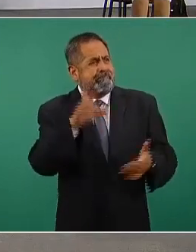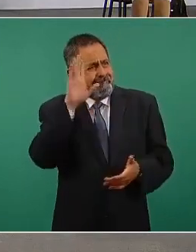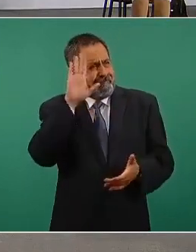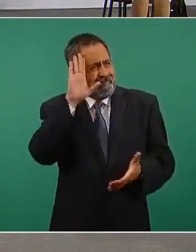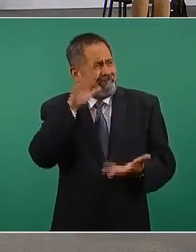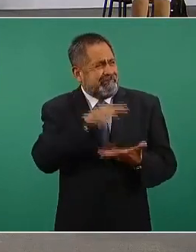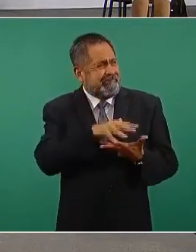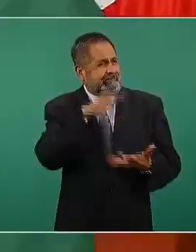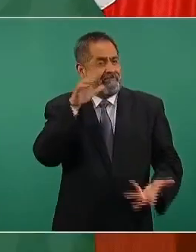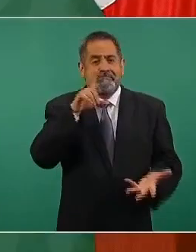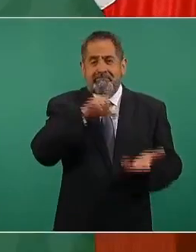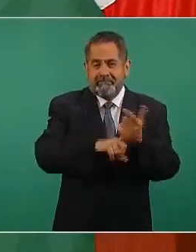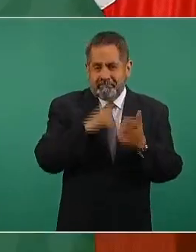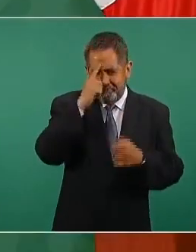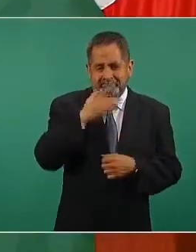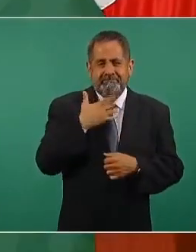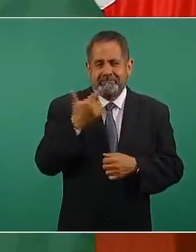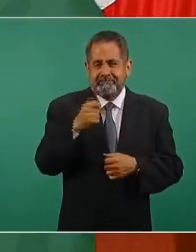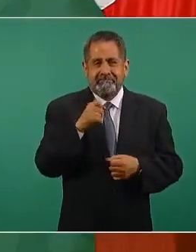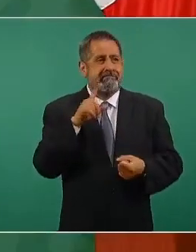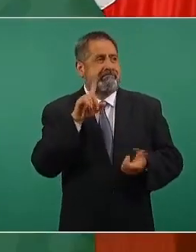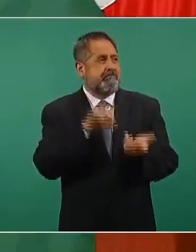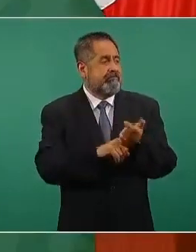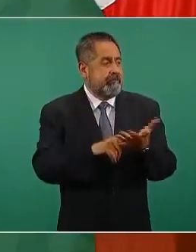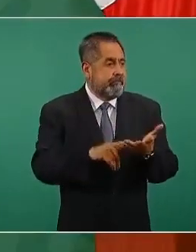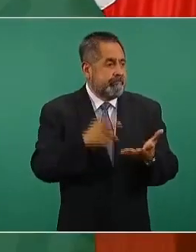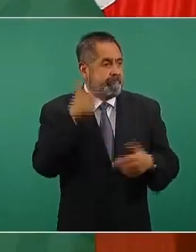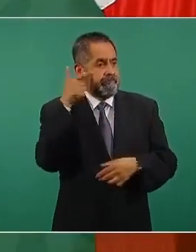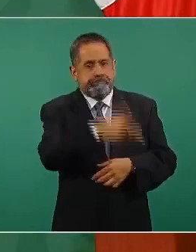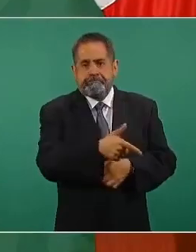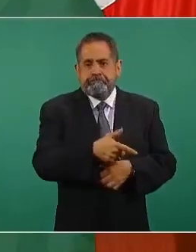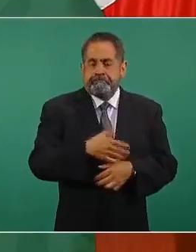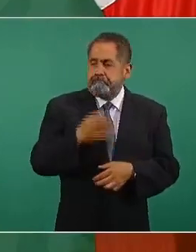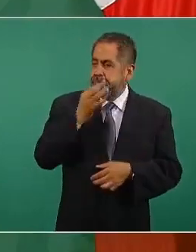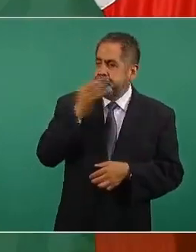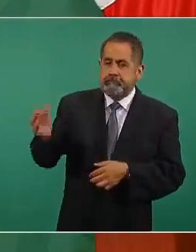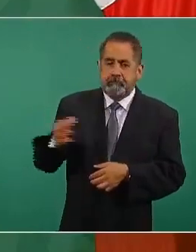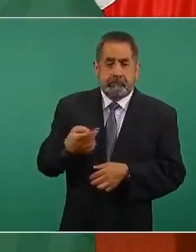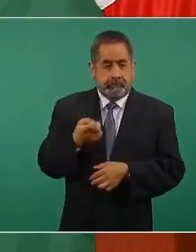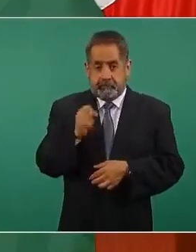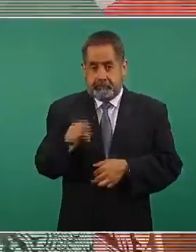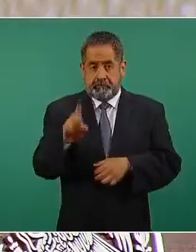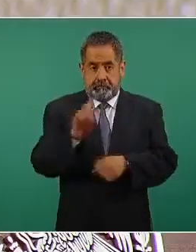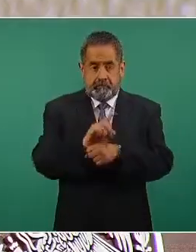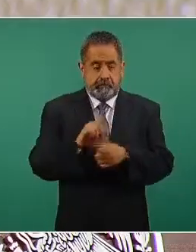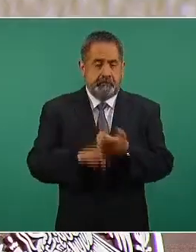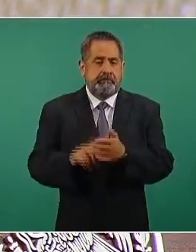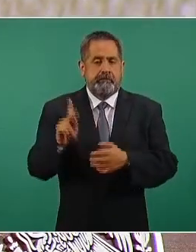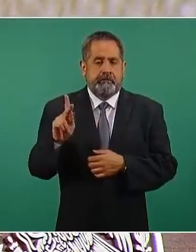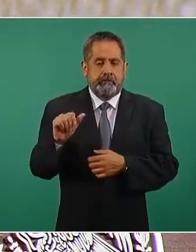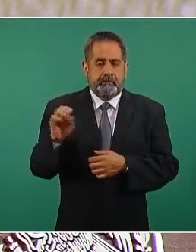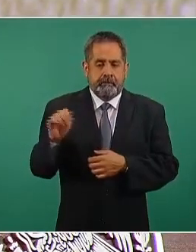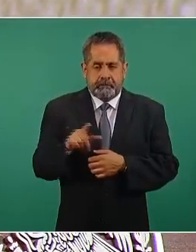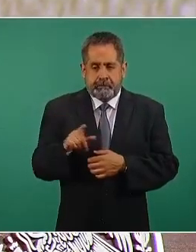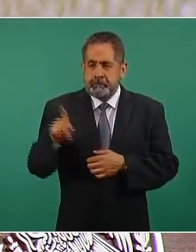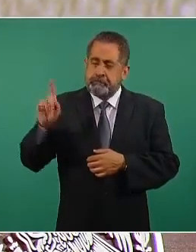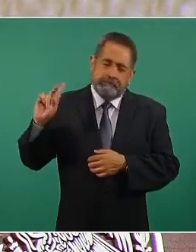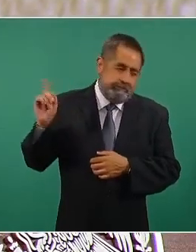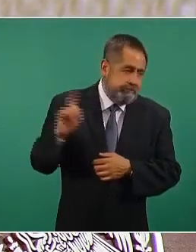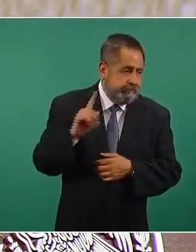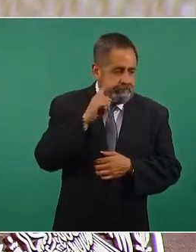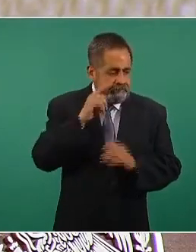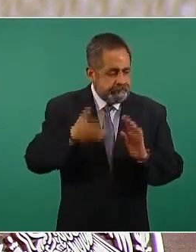que fue notificada inmediatamente a las autoridades. Ese mismo día, Pemex inició trabajo de